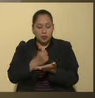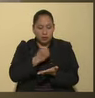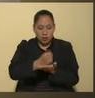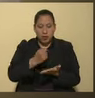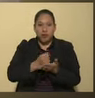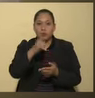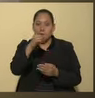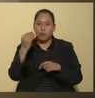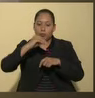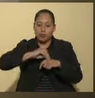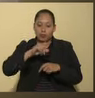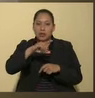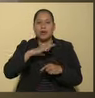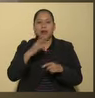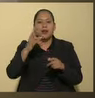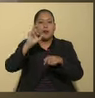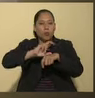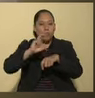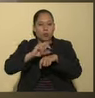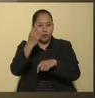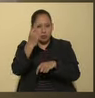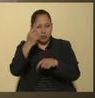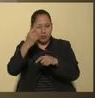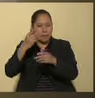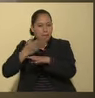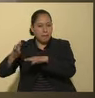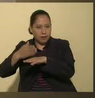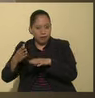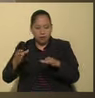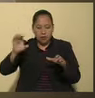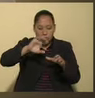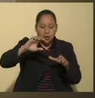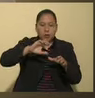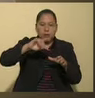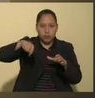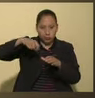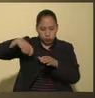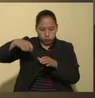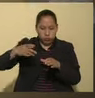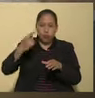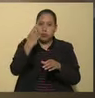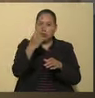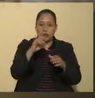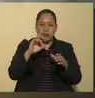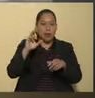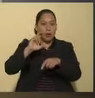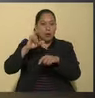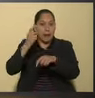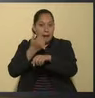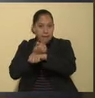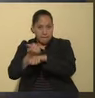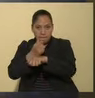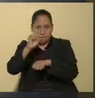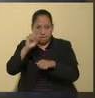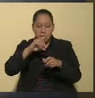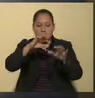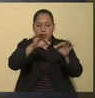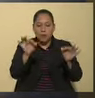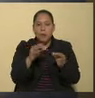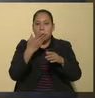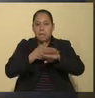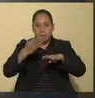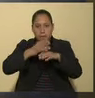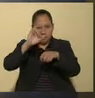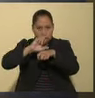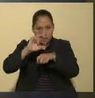le agregas una clara de huevo batida, ¿no? Uh-huh. Bates la clara también. Clara de huevo, nada más. Nada más la clara. Lo mezclas